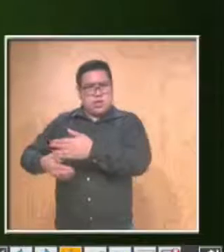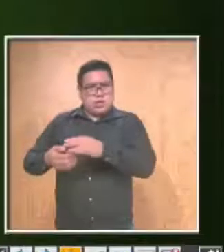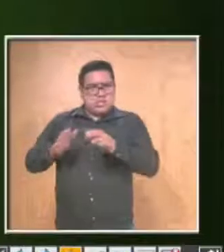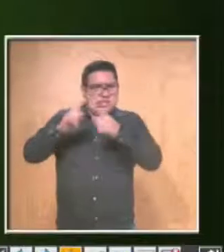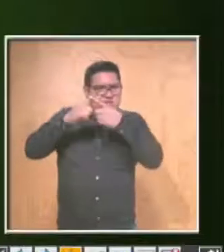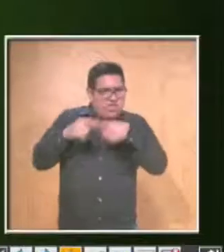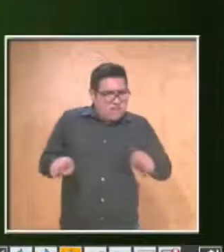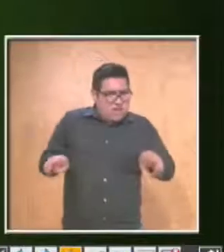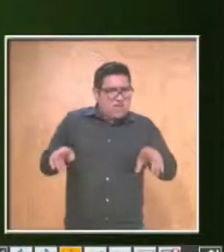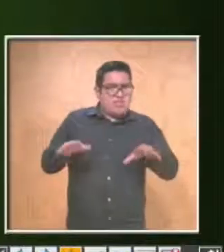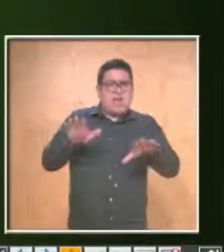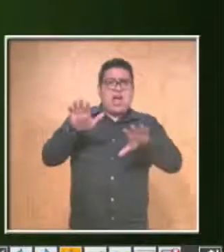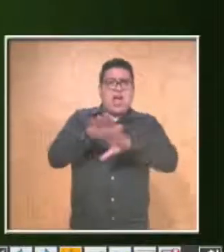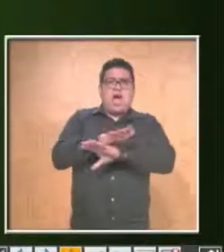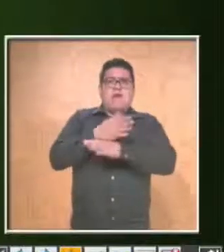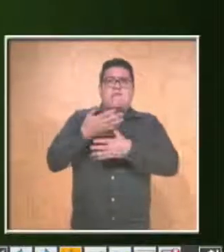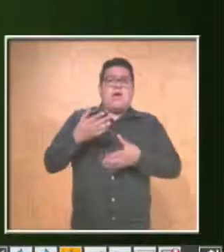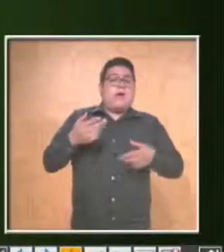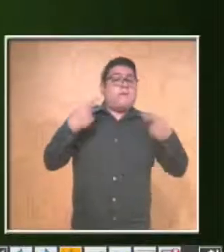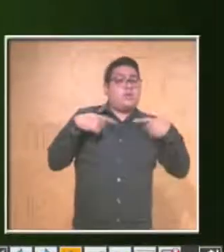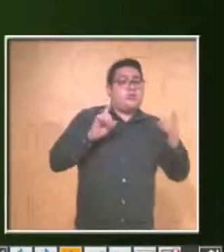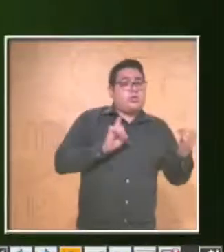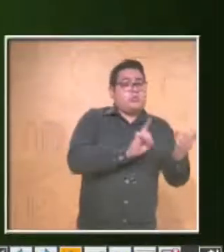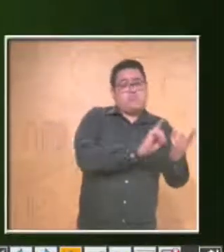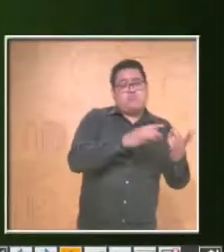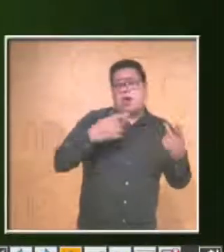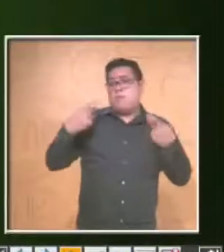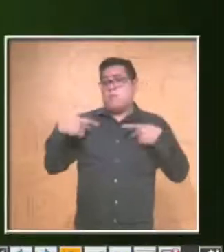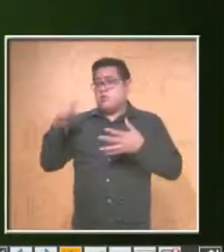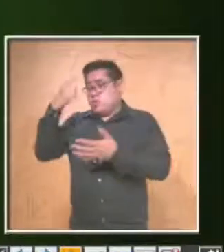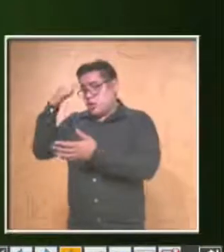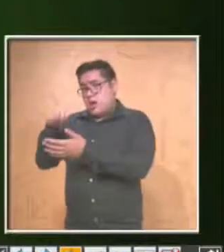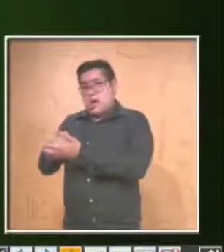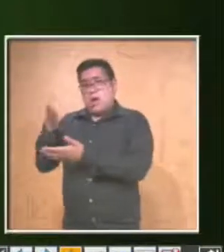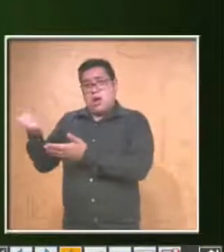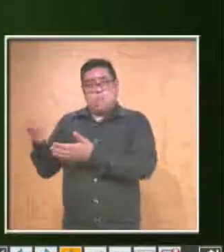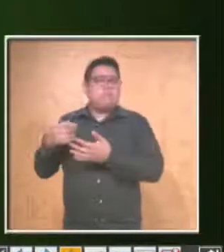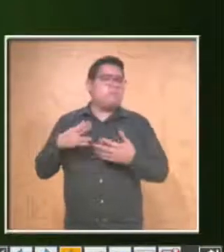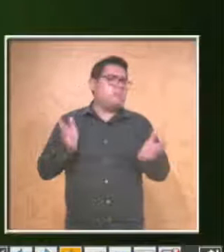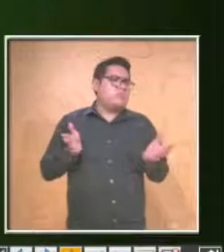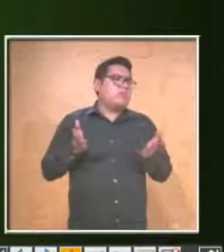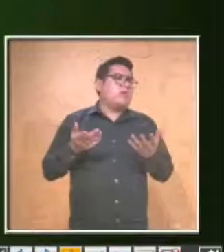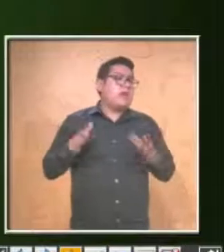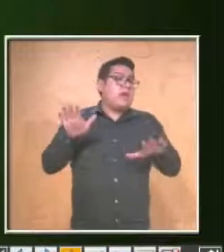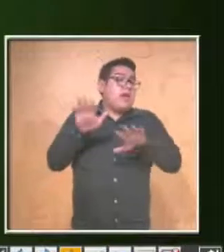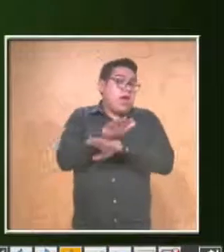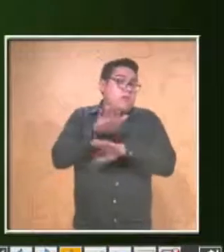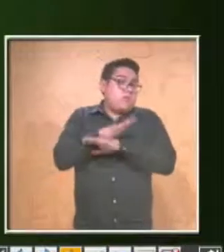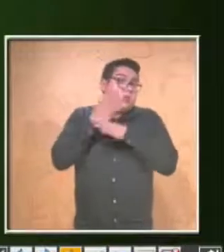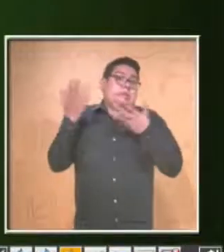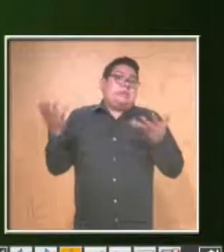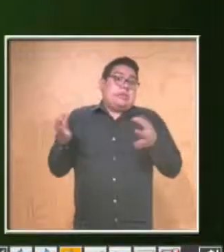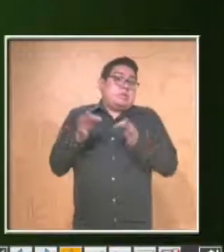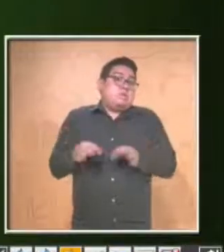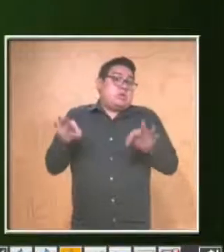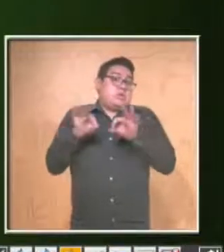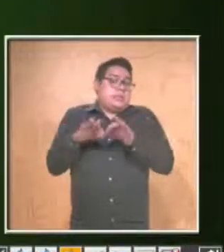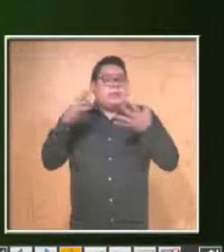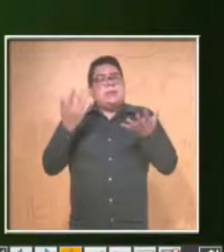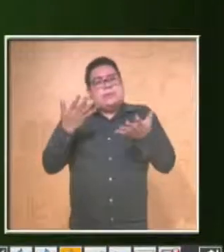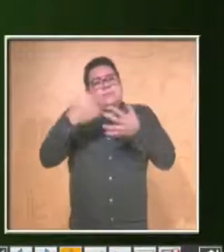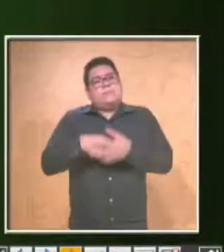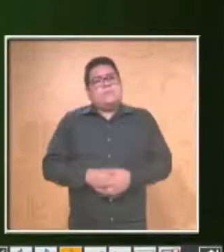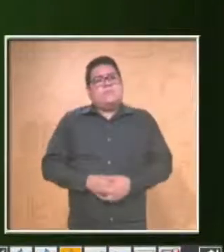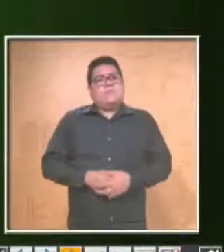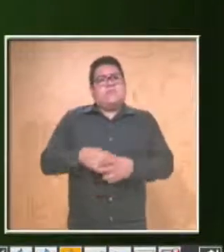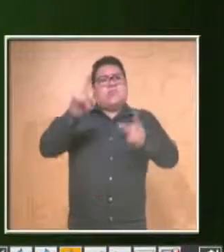una etapa de contrarreforma, es decir, esa consecuencia de los cambios que se estaban presentando en las